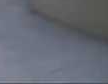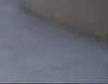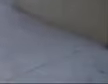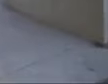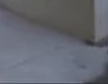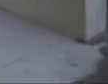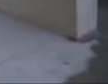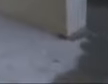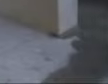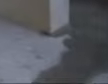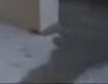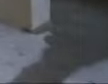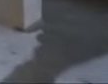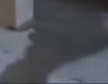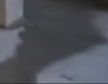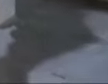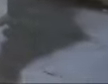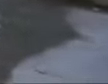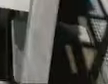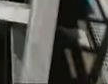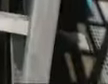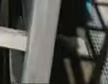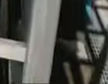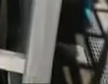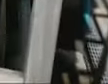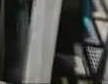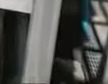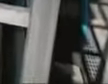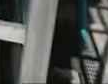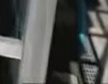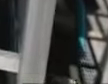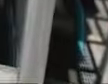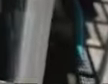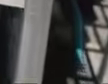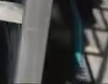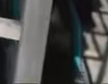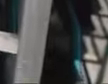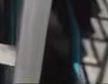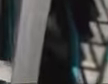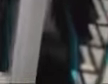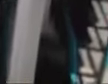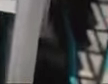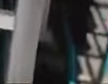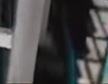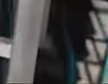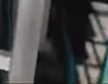No, es solo cuando tenemos desconexión de Comisión Federal de Electricidad.